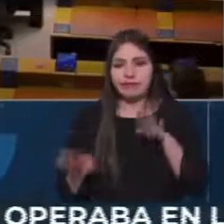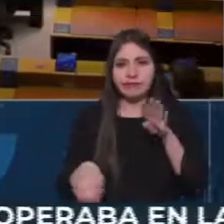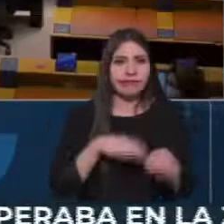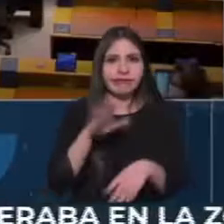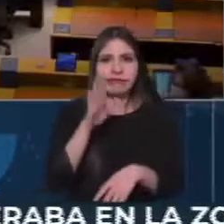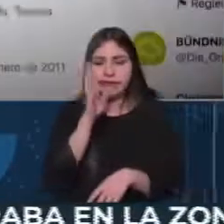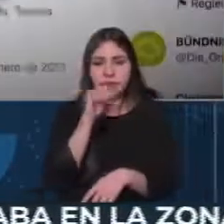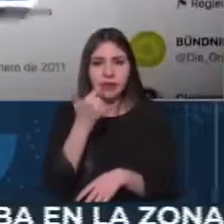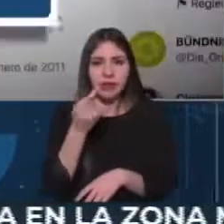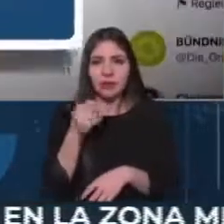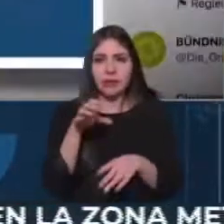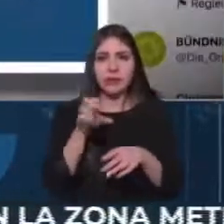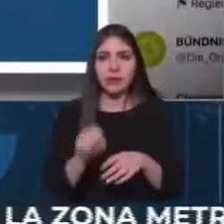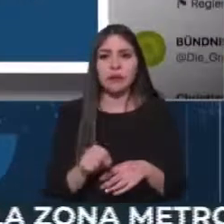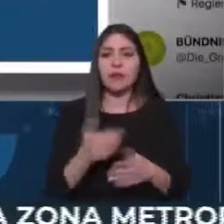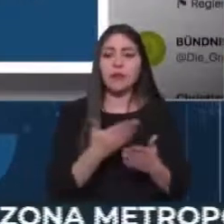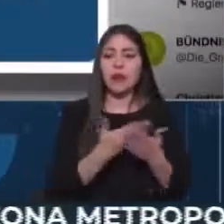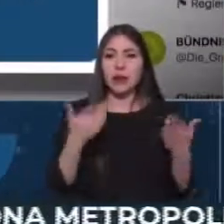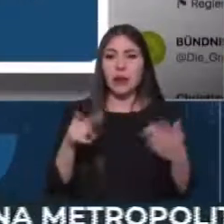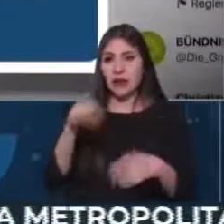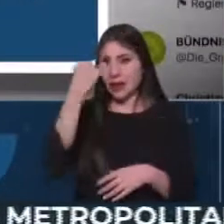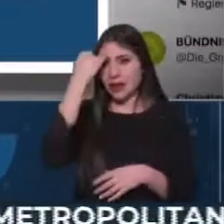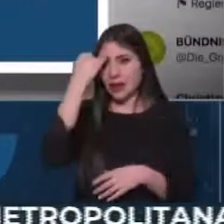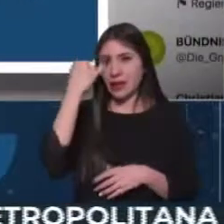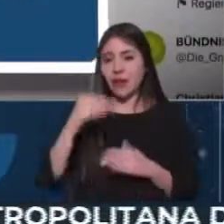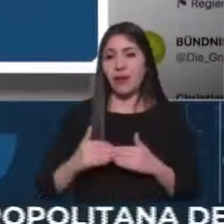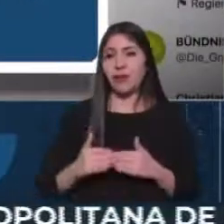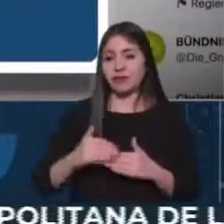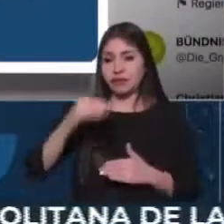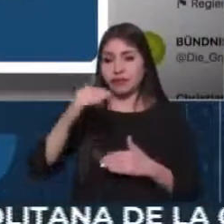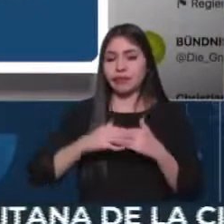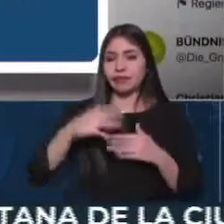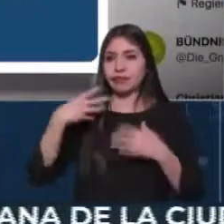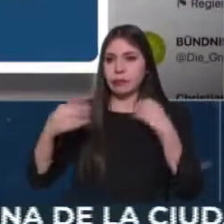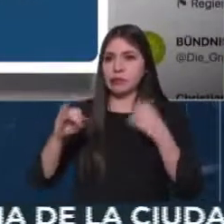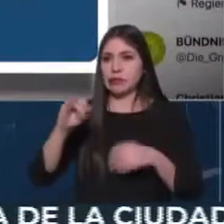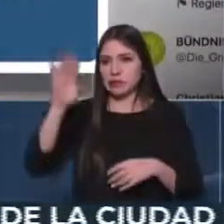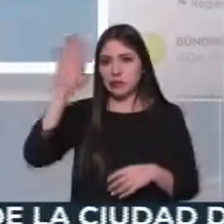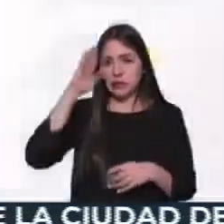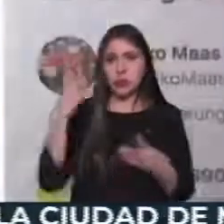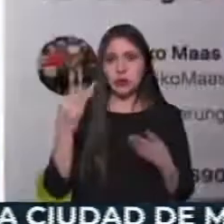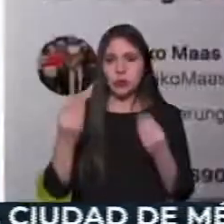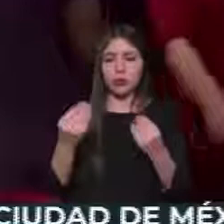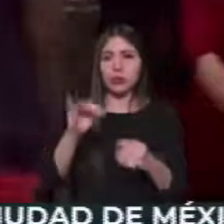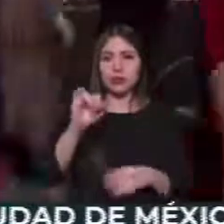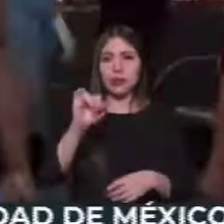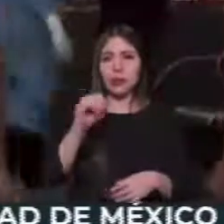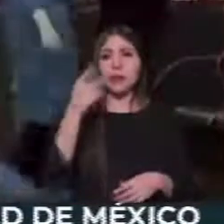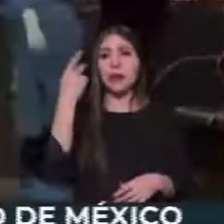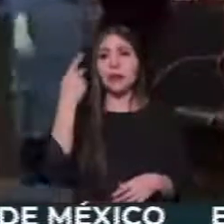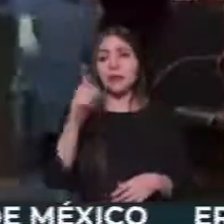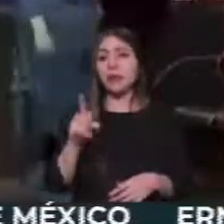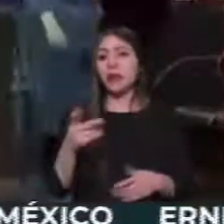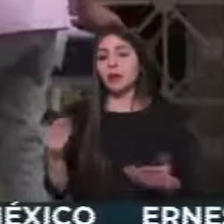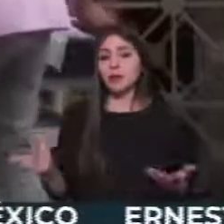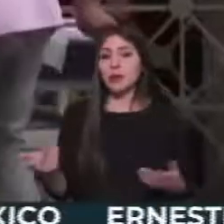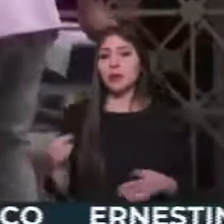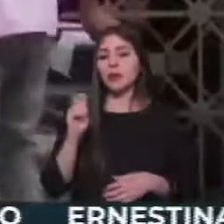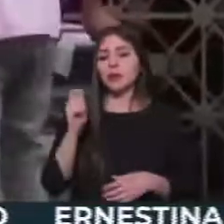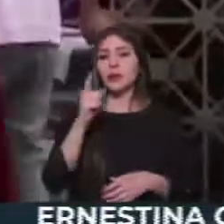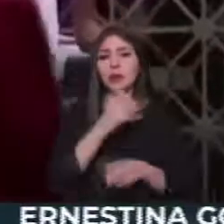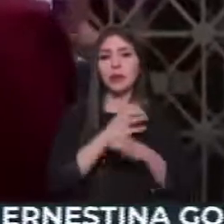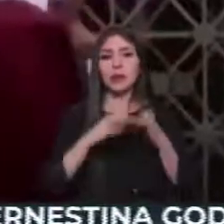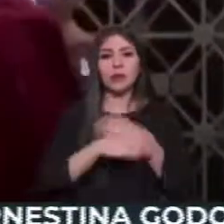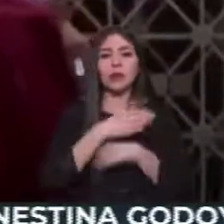perspectiva, o sea, sí se han incrementado los contagios a tasas exponenciales, pero una ventaja tenía que haber, que